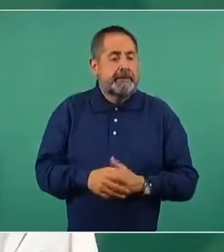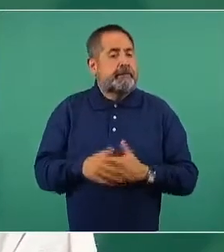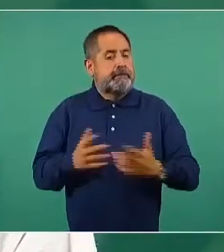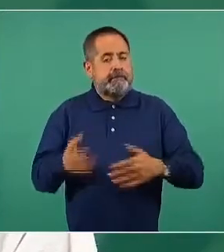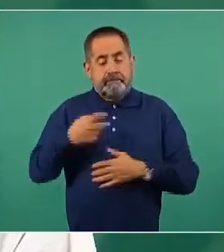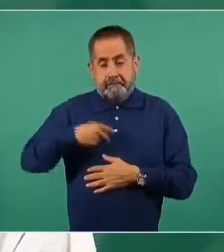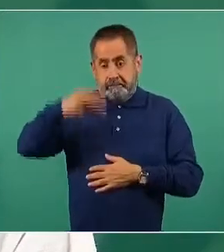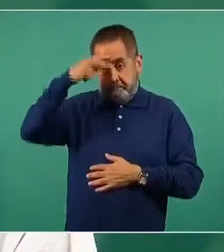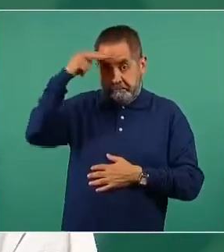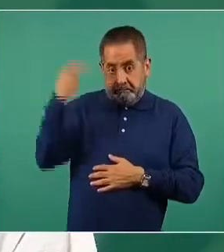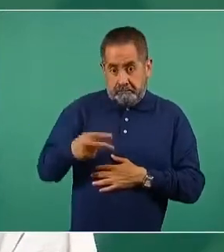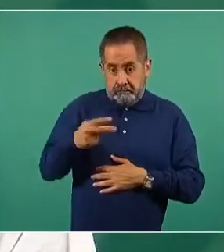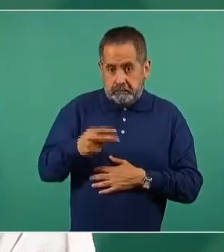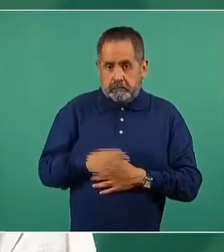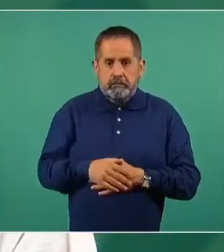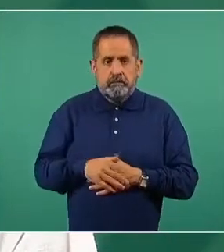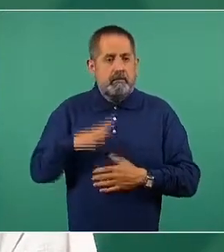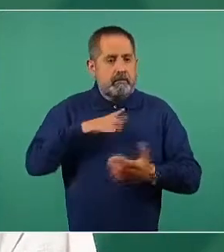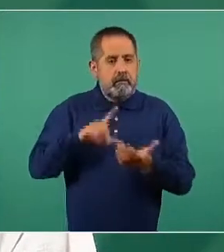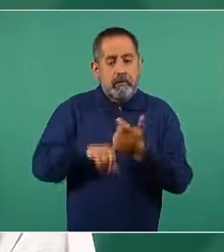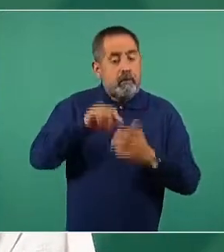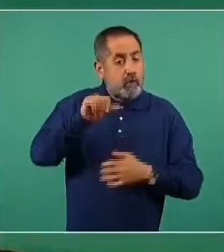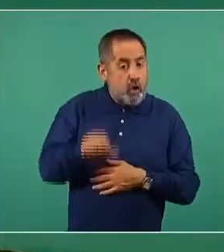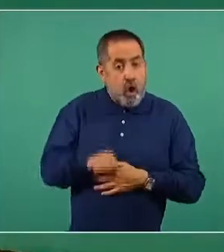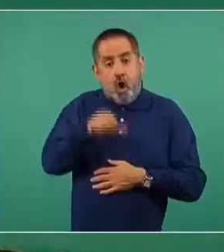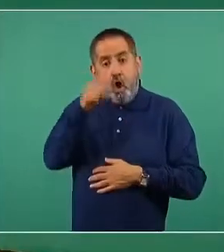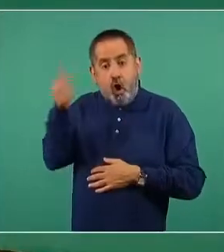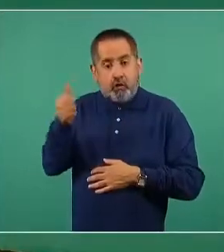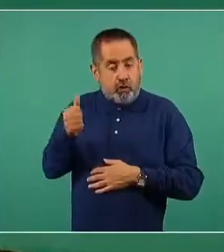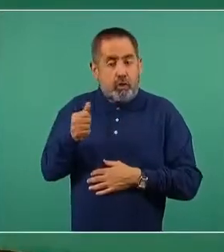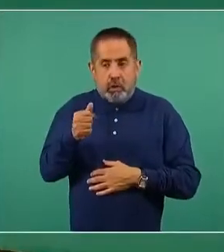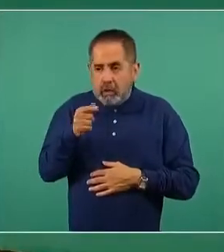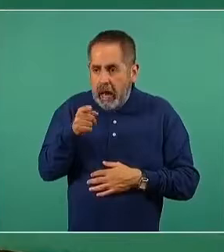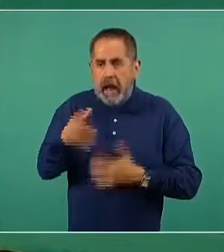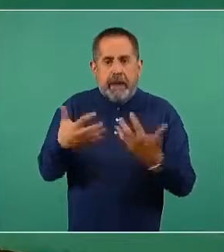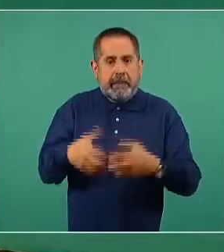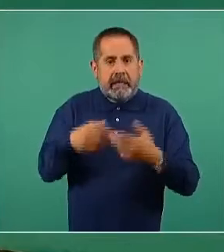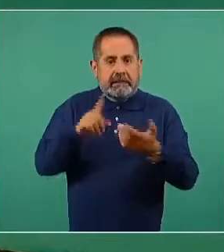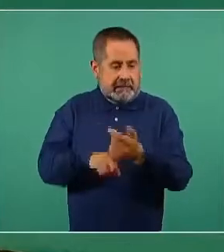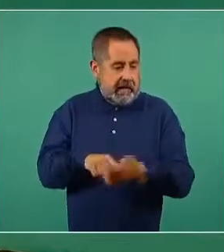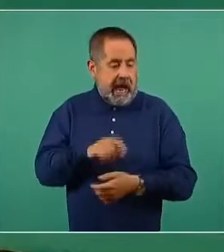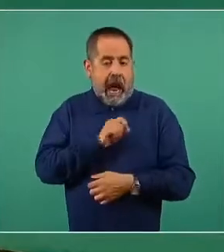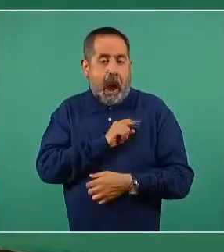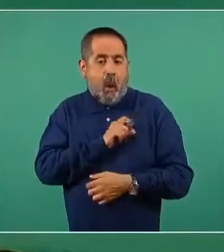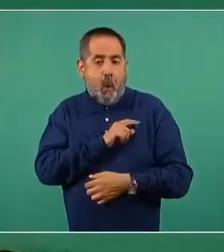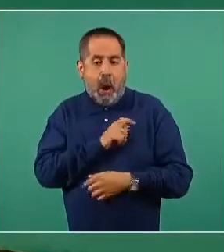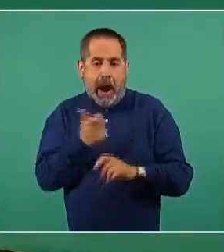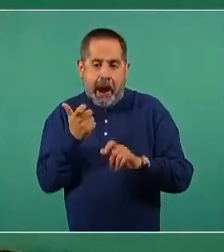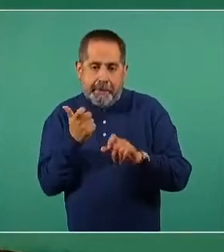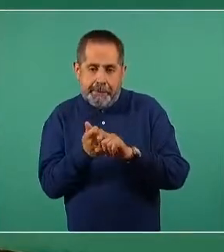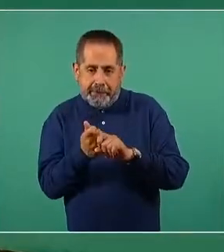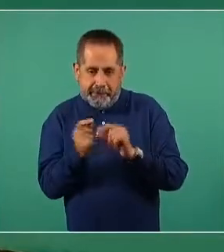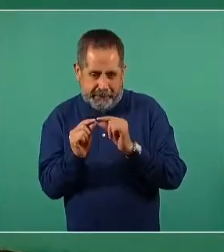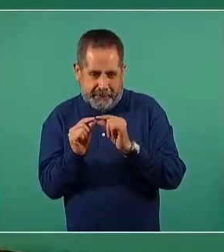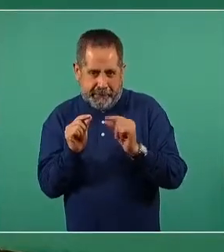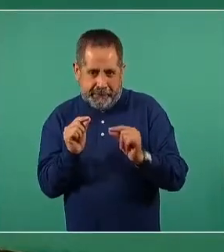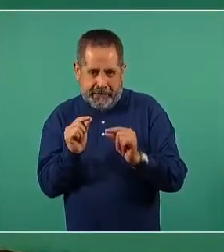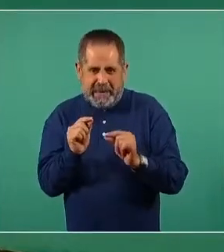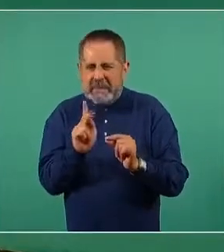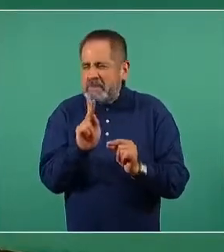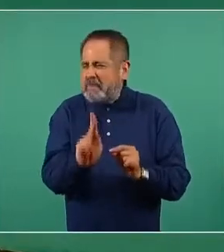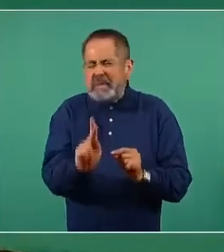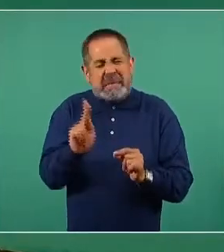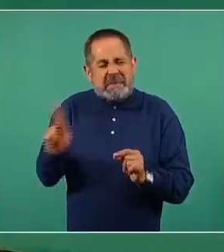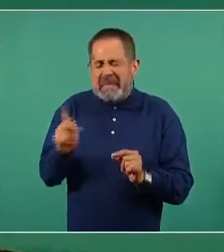México concretamente encontramos otro proveedor de agujas que tenía un modelo de aguja con